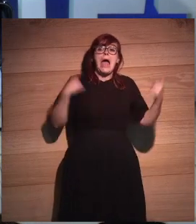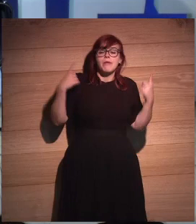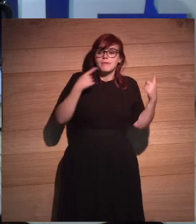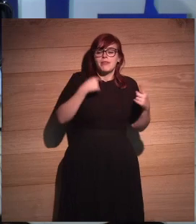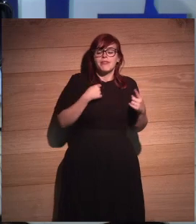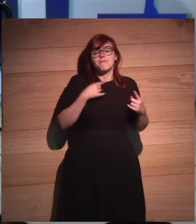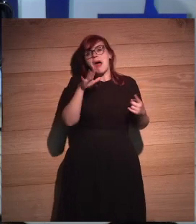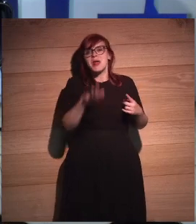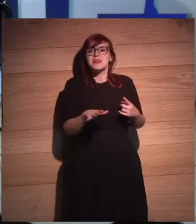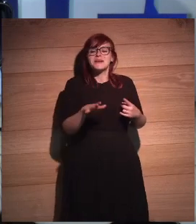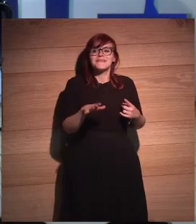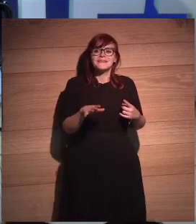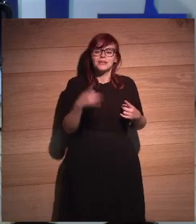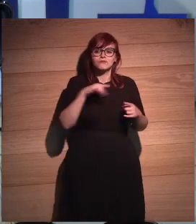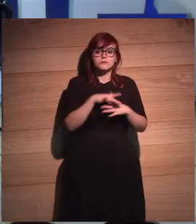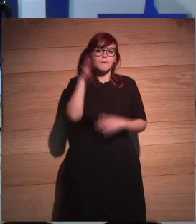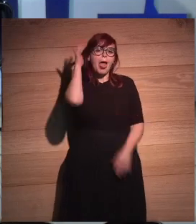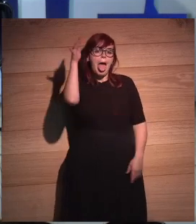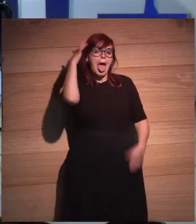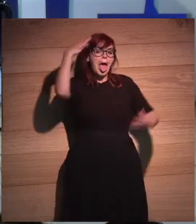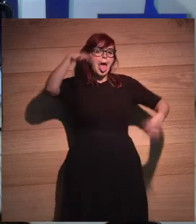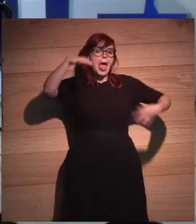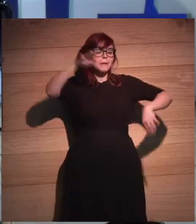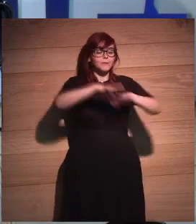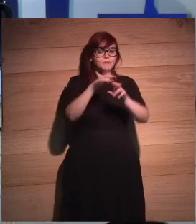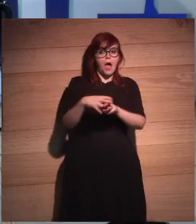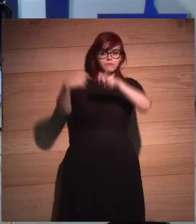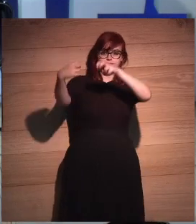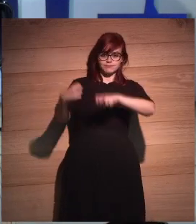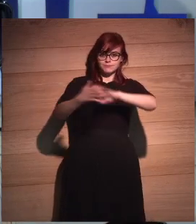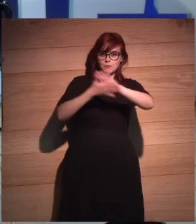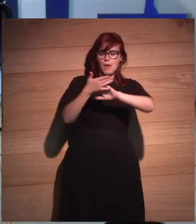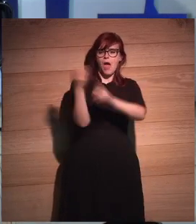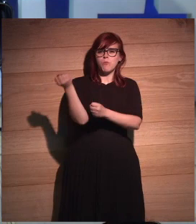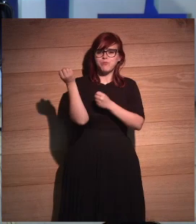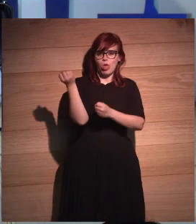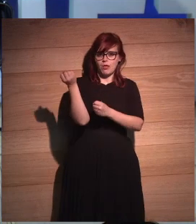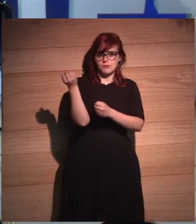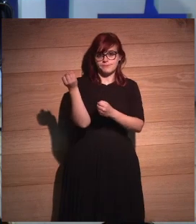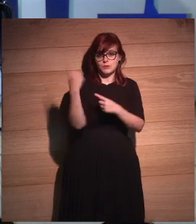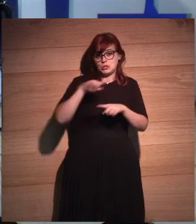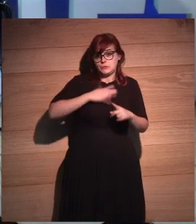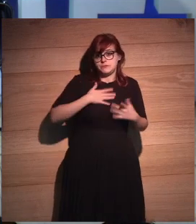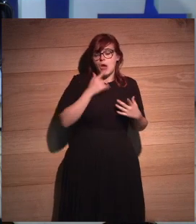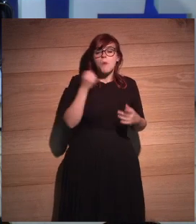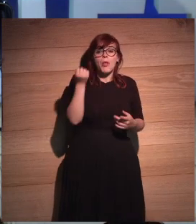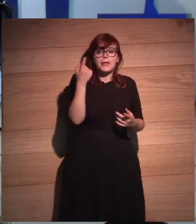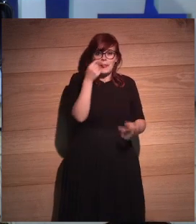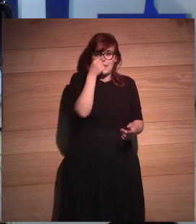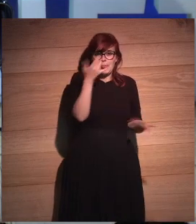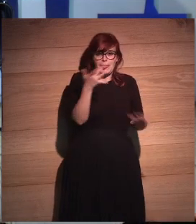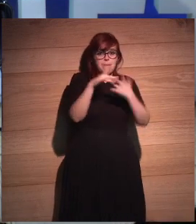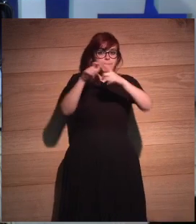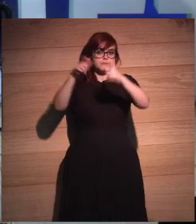dicen que somos un poco ilusos, ¿no?, cuando nos sentamos con ellos, porque el poder, nosotros tenemos un poder ínfimo comparado